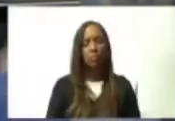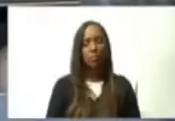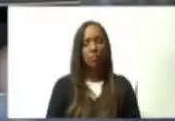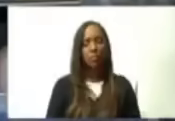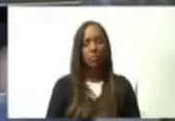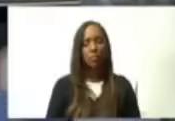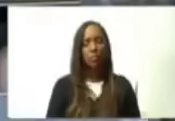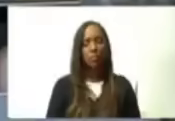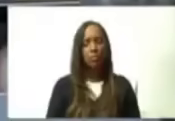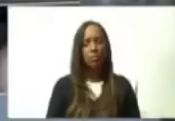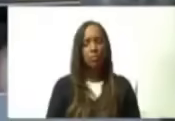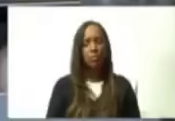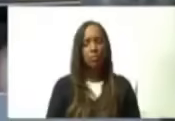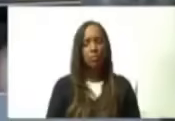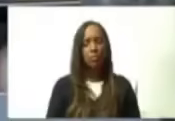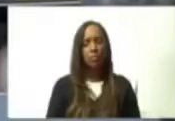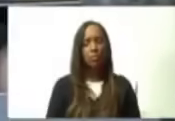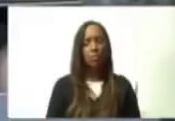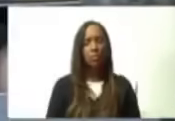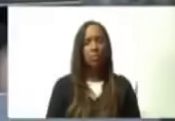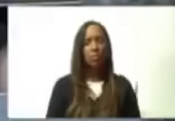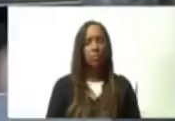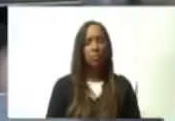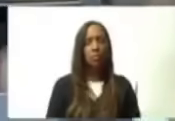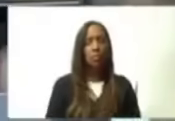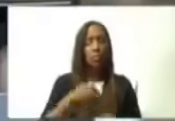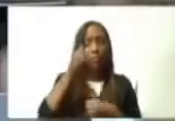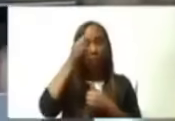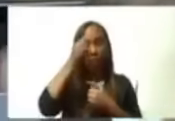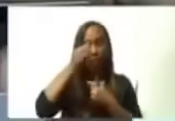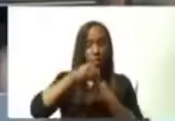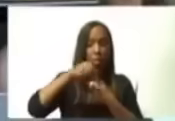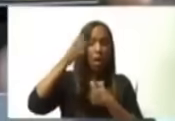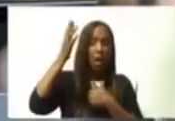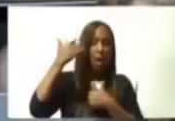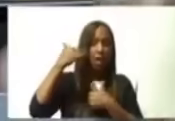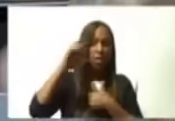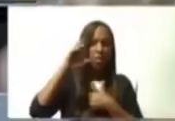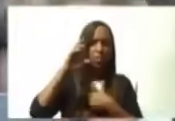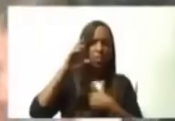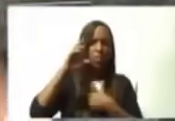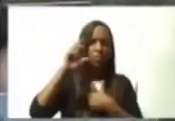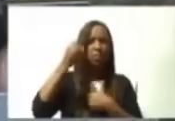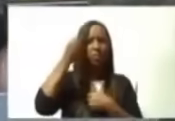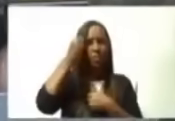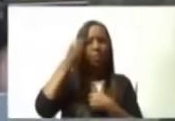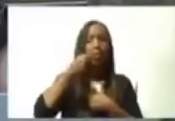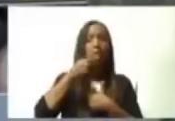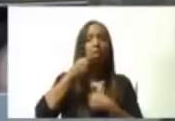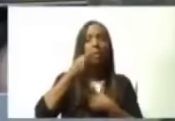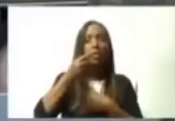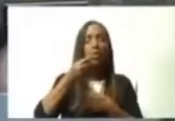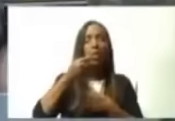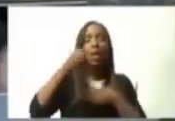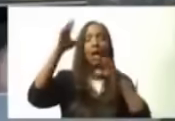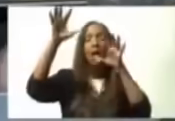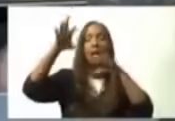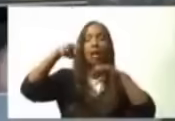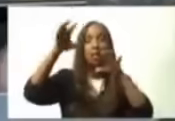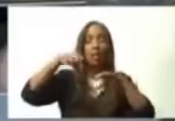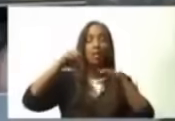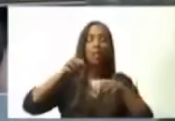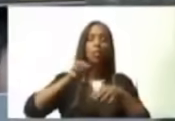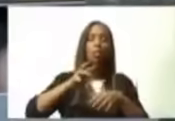que la lluvia era el mejor agrónomo para la producción agrícola, por la cantidad de sedimentos que